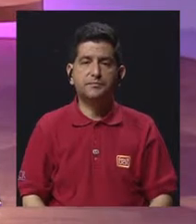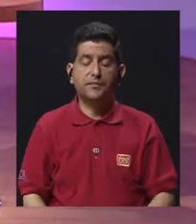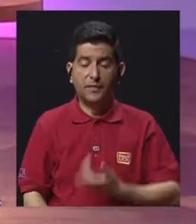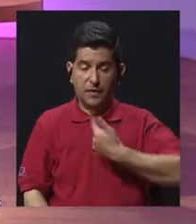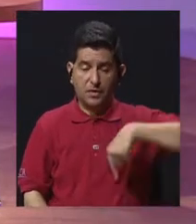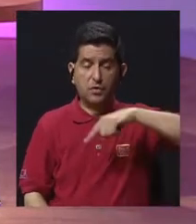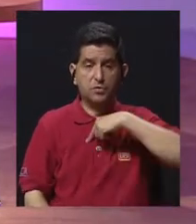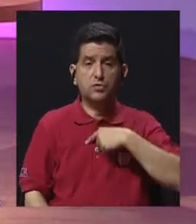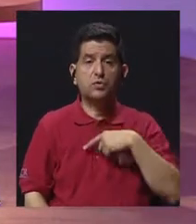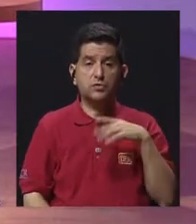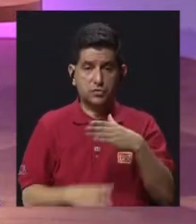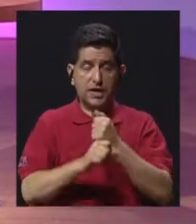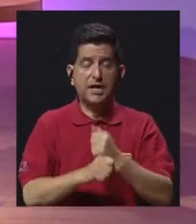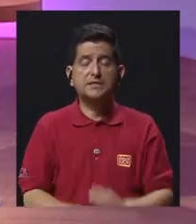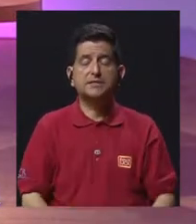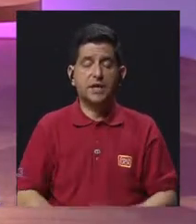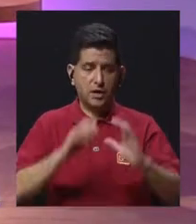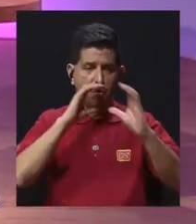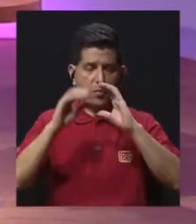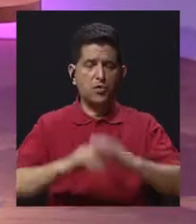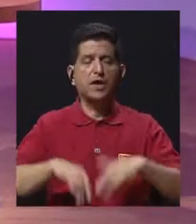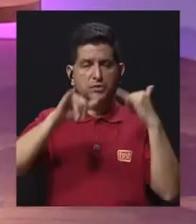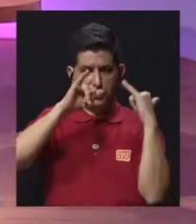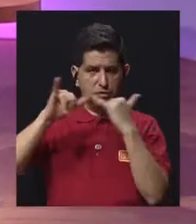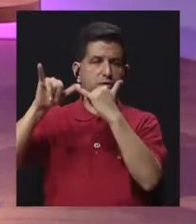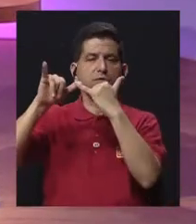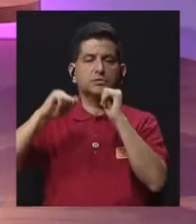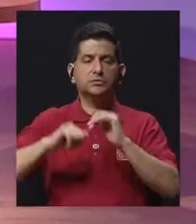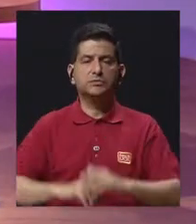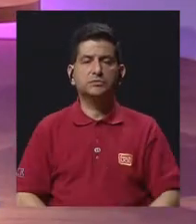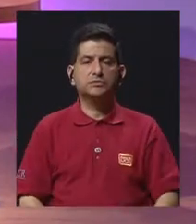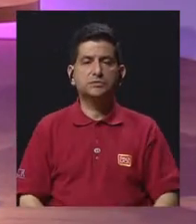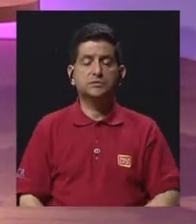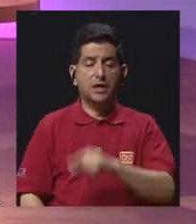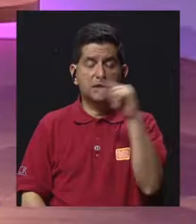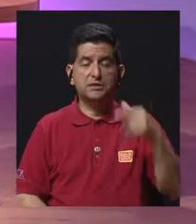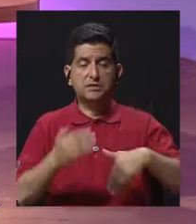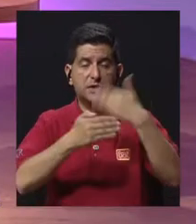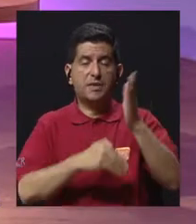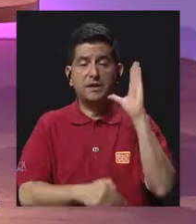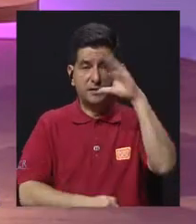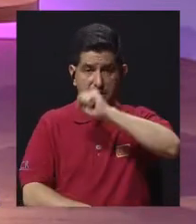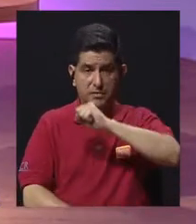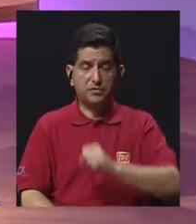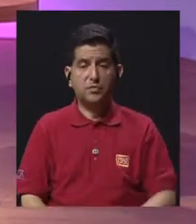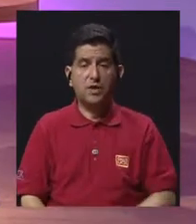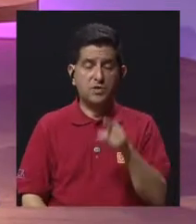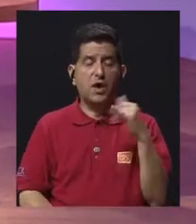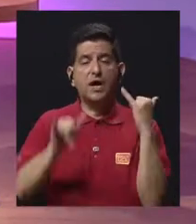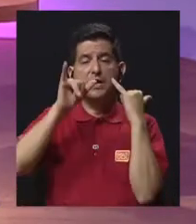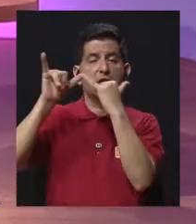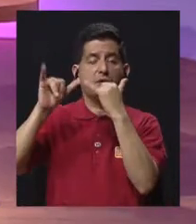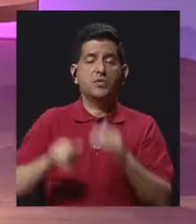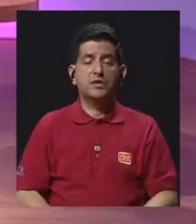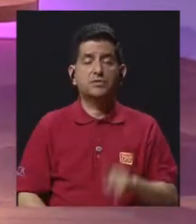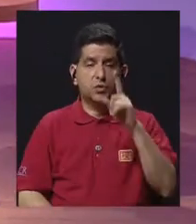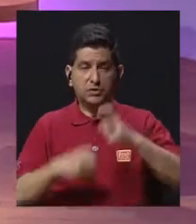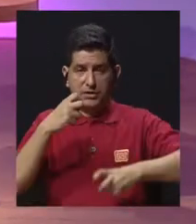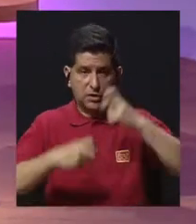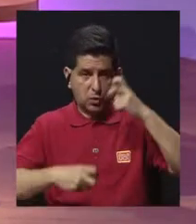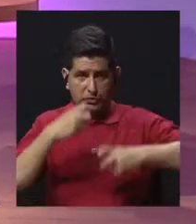nosotros hicimos un comunicado denunciando y semanas después nos damos cuenta de que la están acusando de un